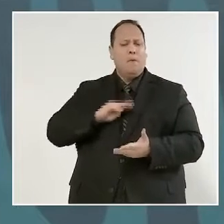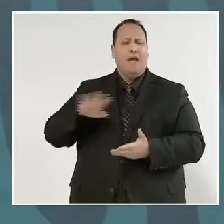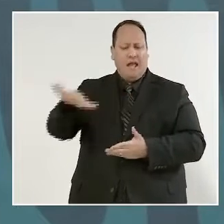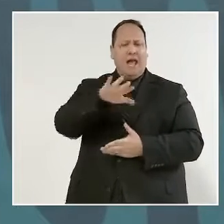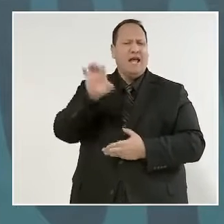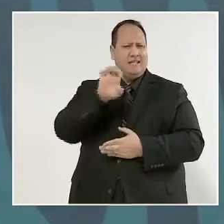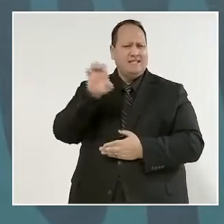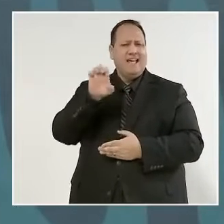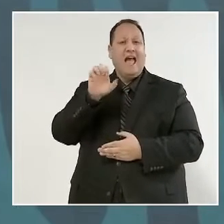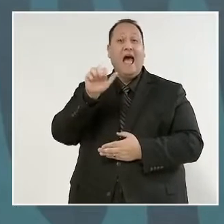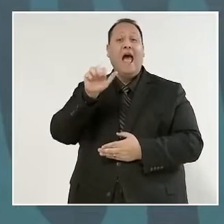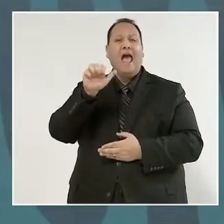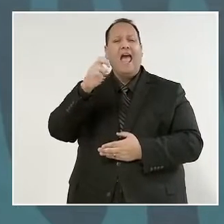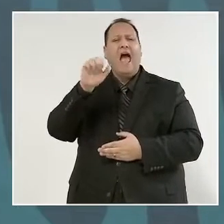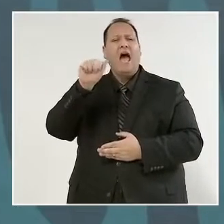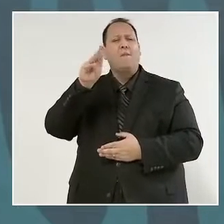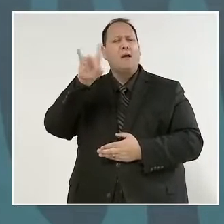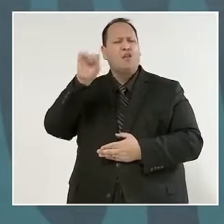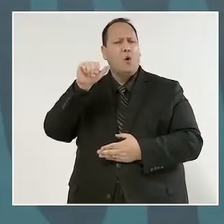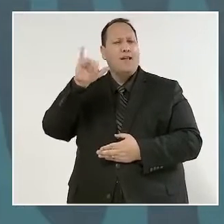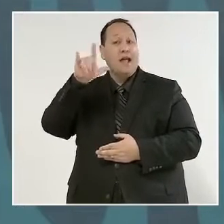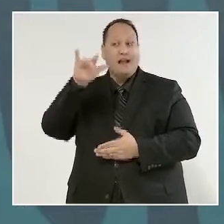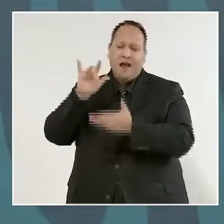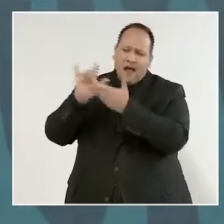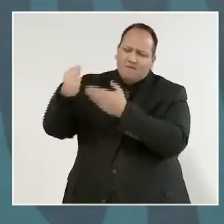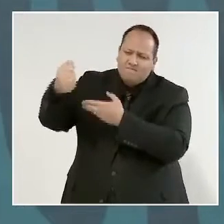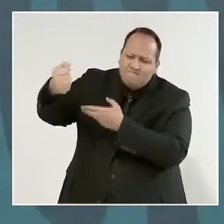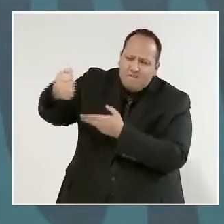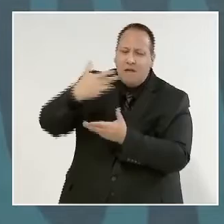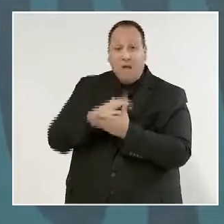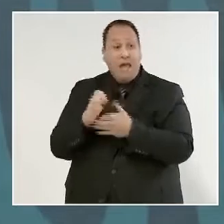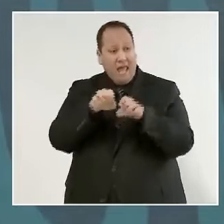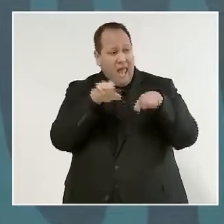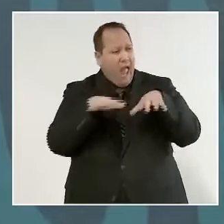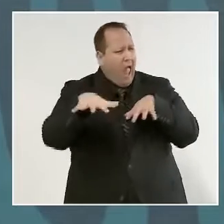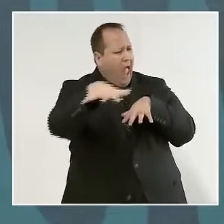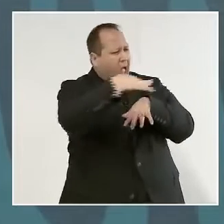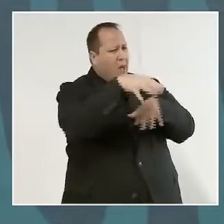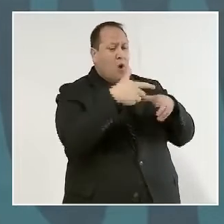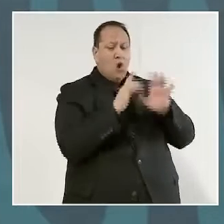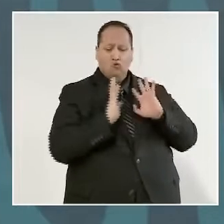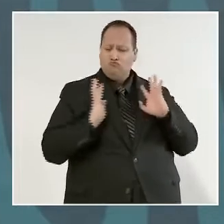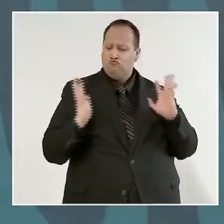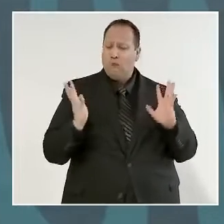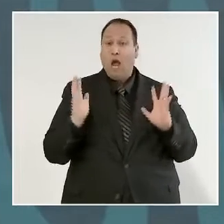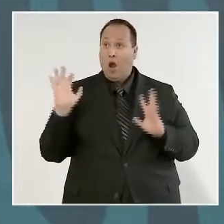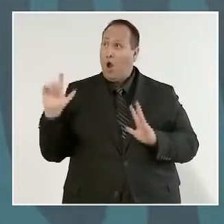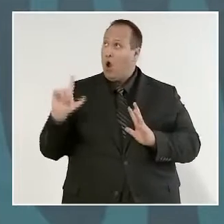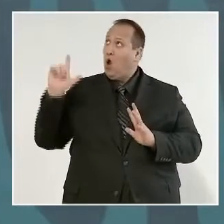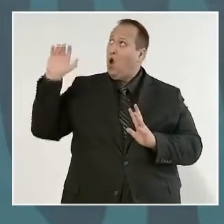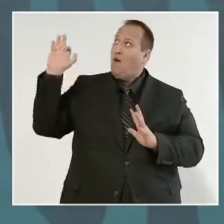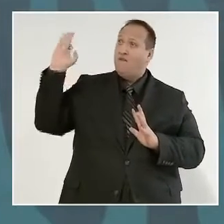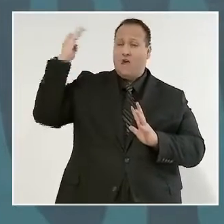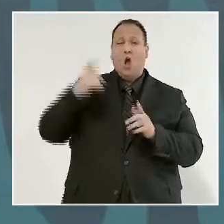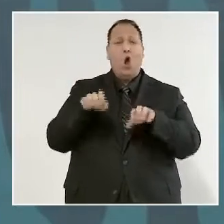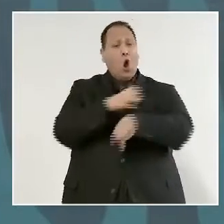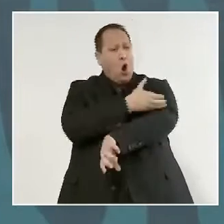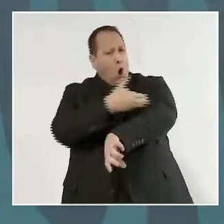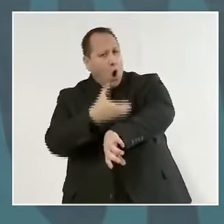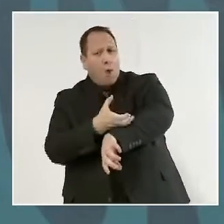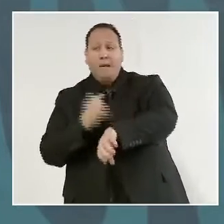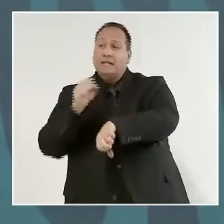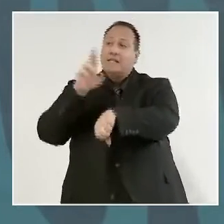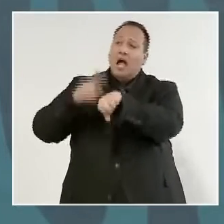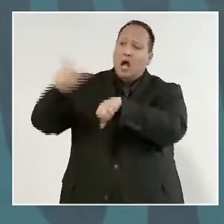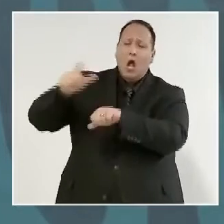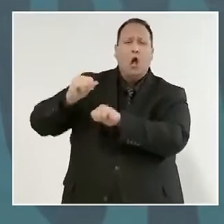Ayala Robles, a todo el equipo, a los compañeros del Gabinete Federal, al secretario de